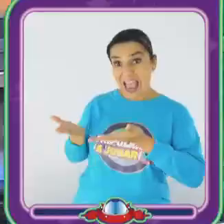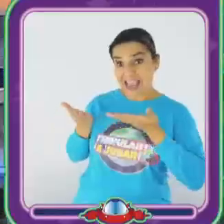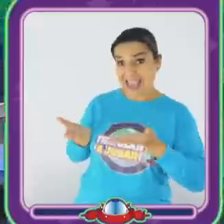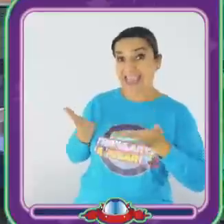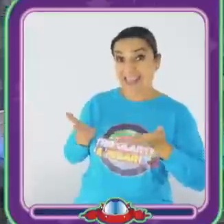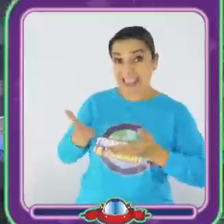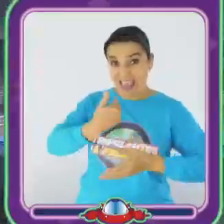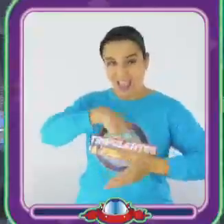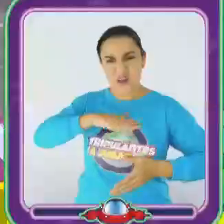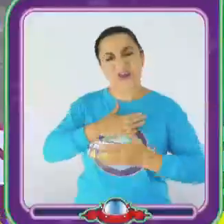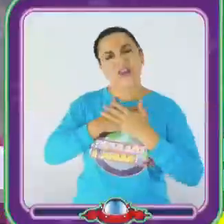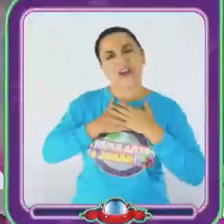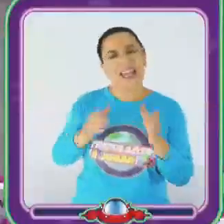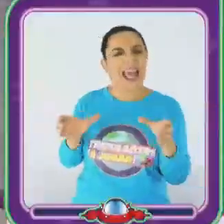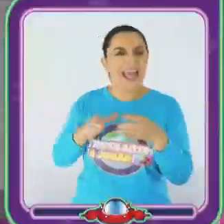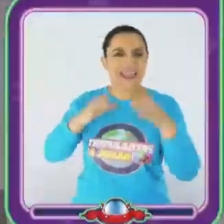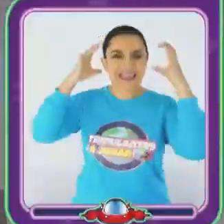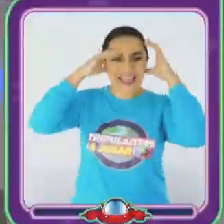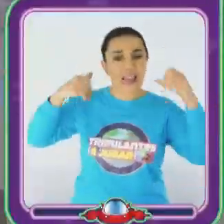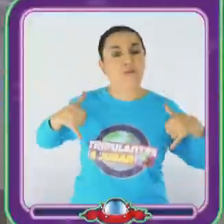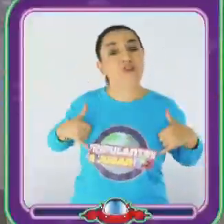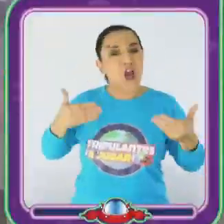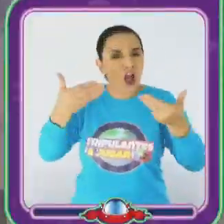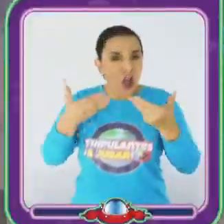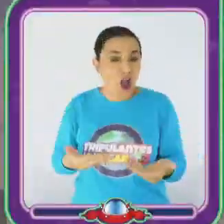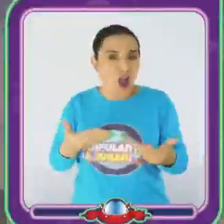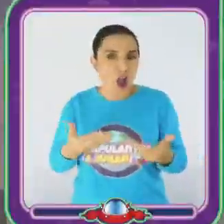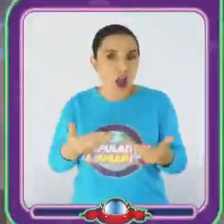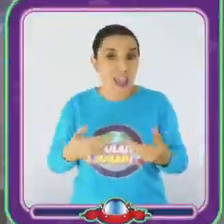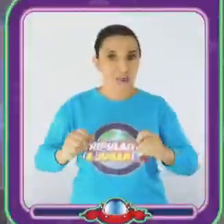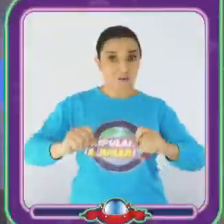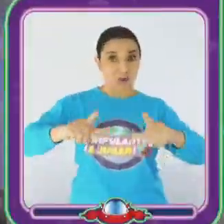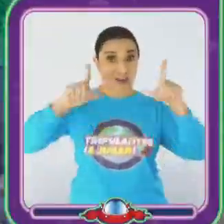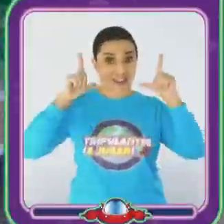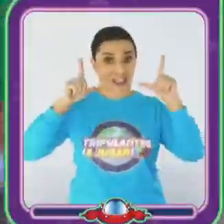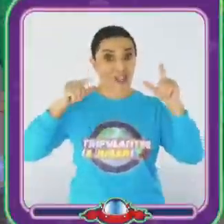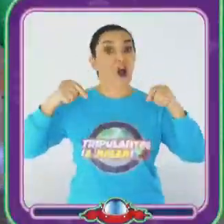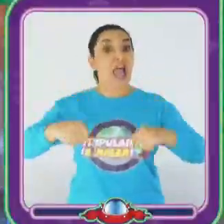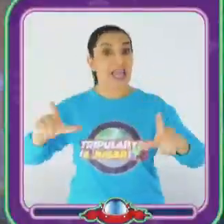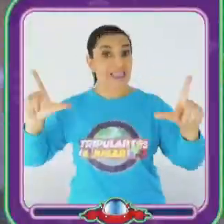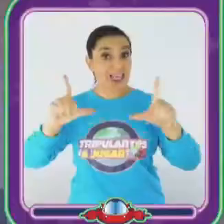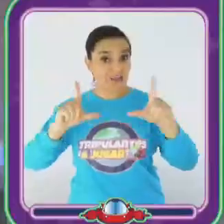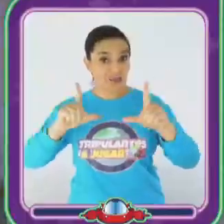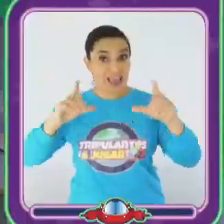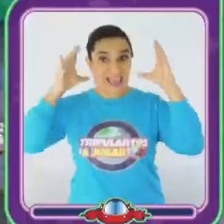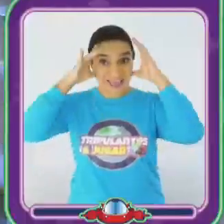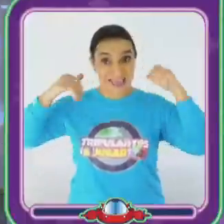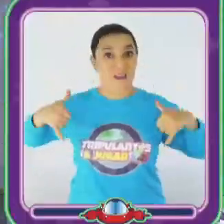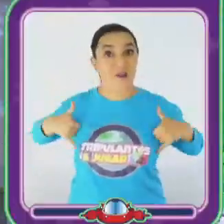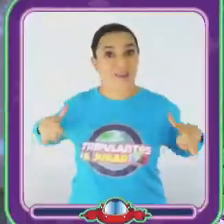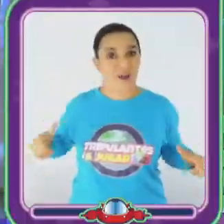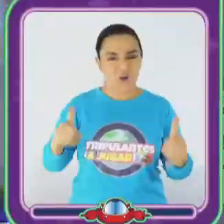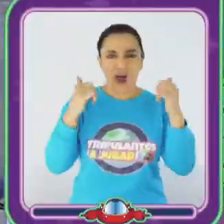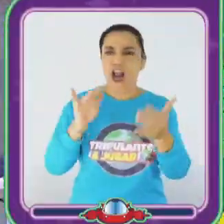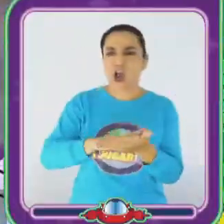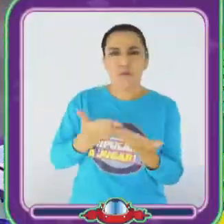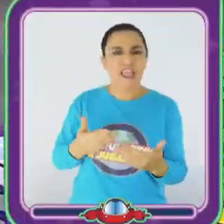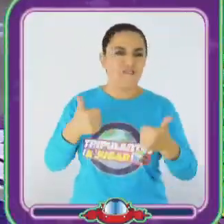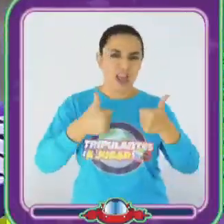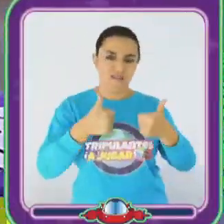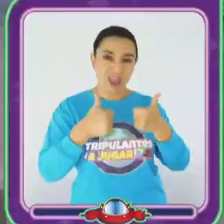¡Aquí está nuestra querida tripulación de hoy! Los protagonistas de este capítulo de Tripulantes a Jugar. ¿Cómo